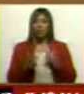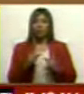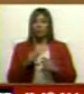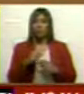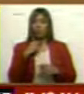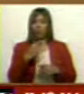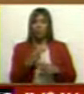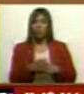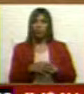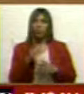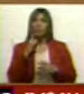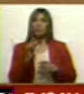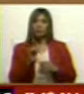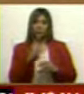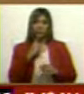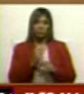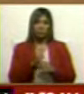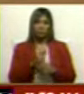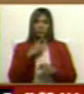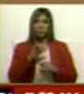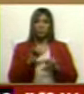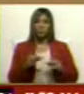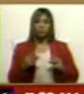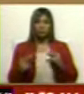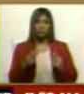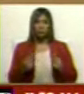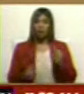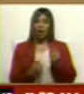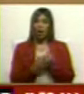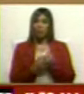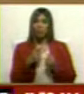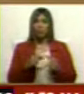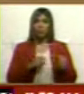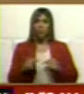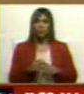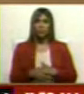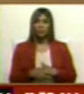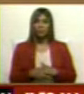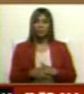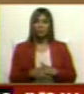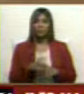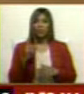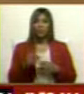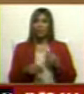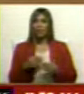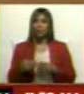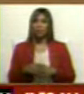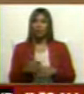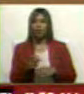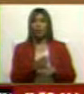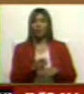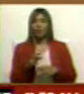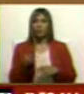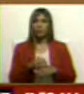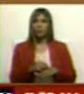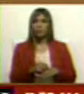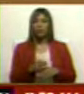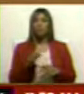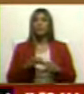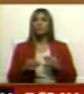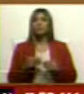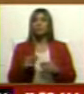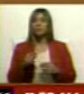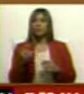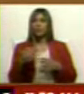ya de una manera activa, su apoyo a las acciones que debe desarrollar el Ejecutivo Nacional para garantizar pues